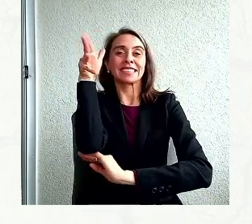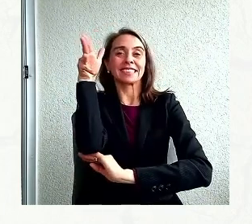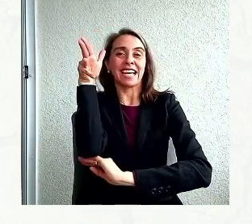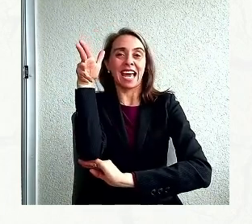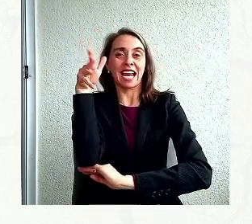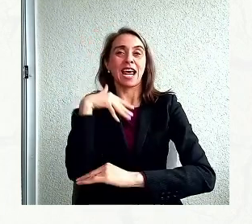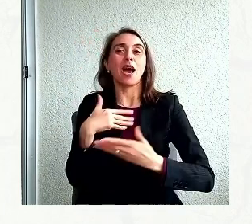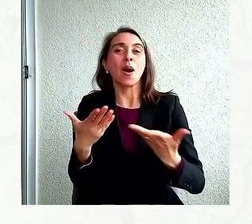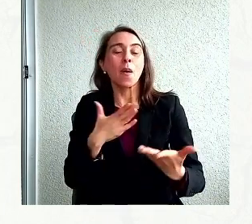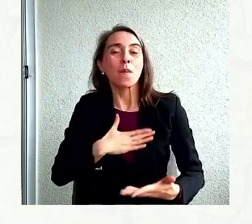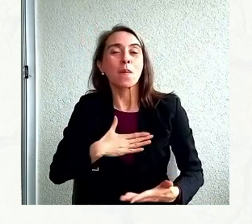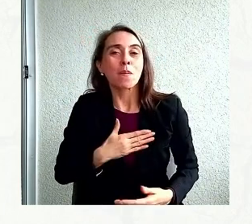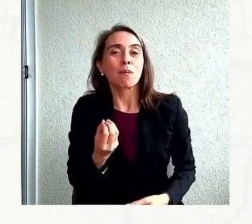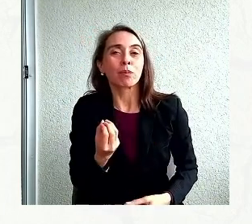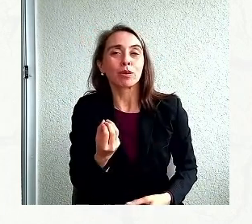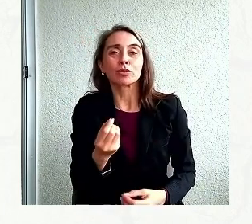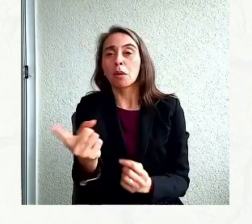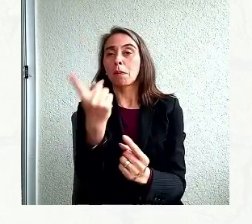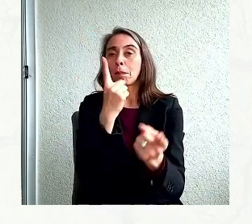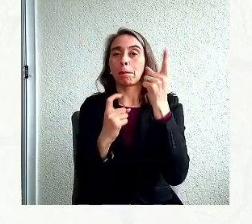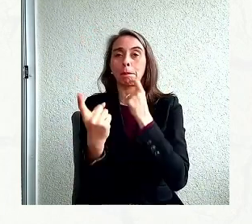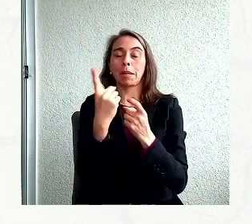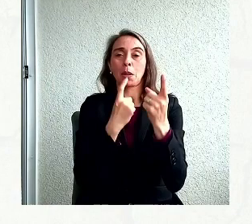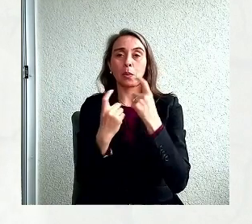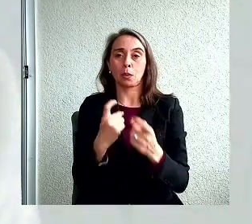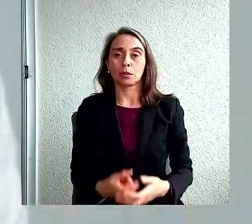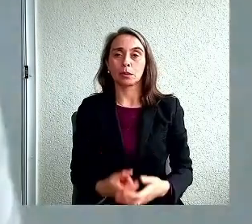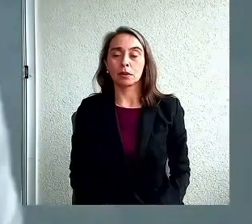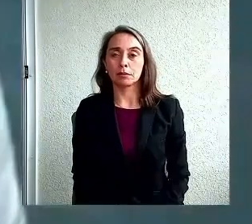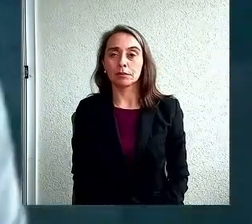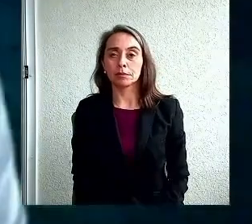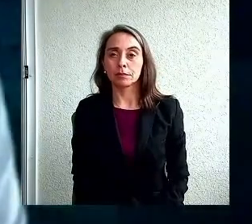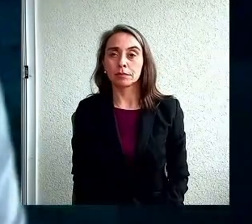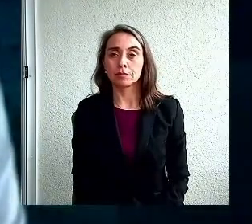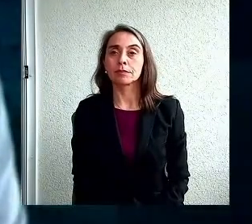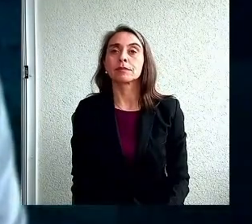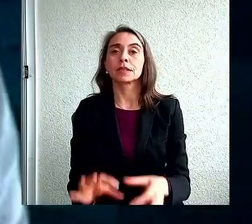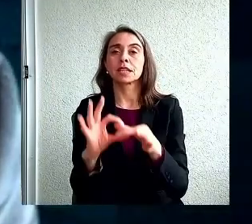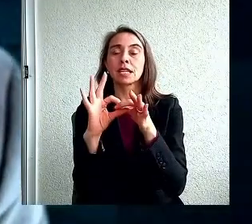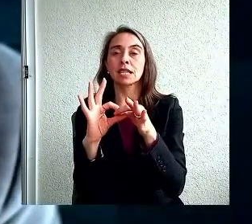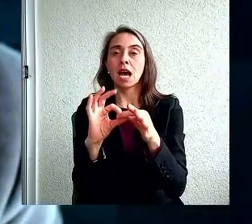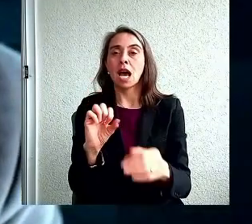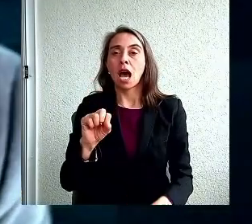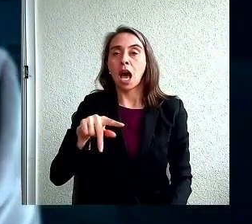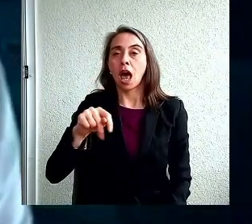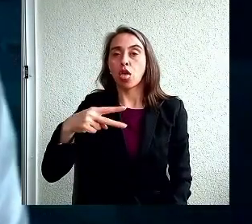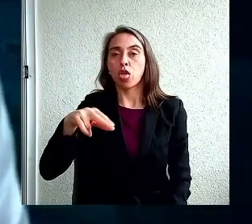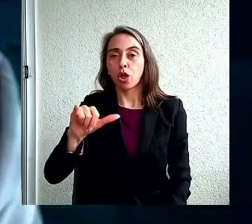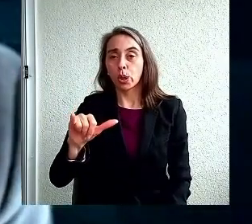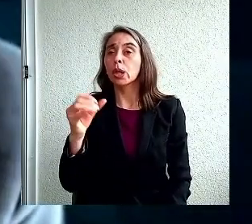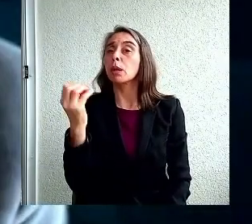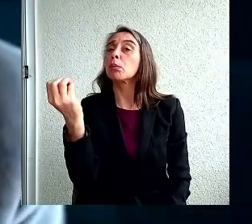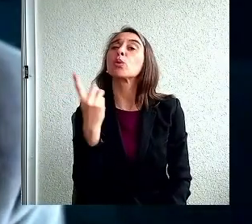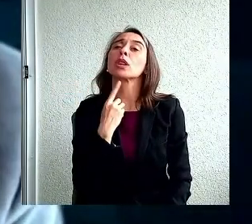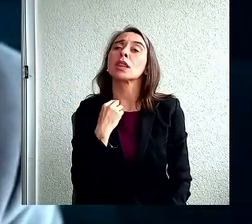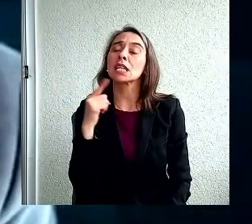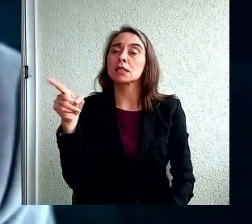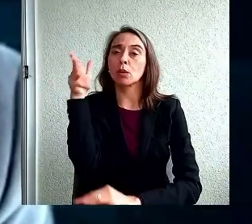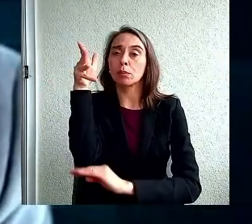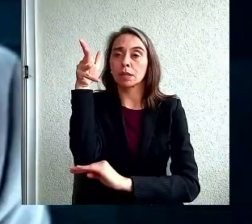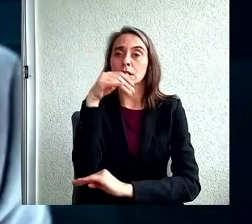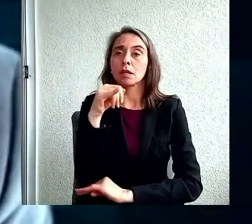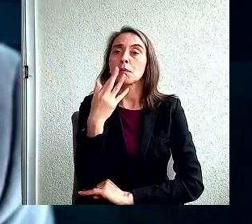de preguntas que pudiesen venir. Gracias, Anthony. Muy interesante tu presentación. Hablaré un poco más de la adaptación